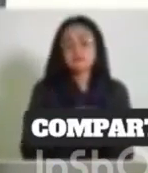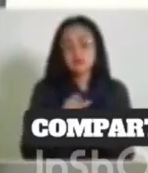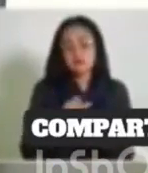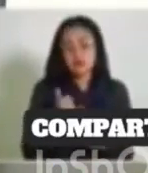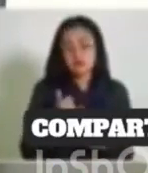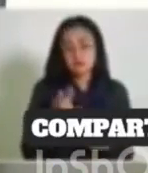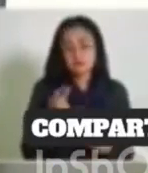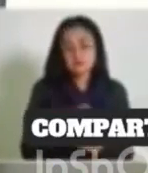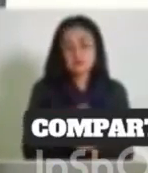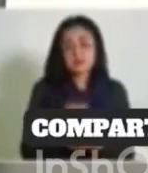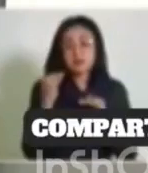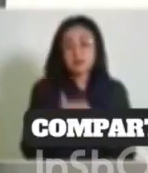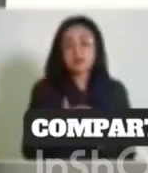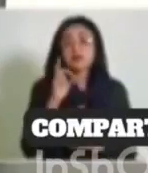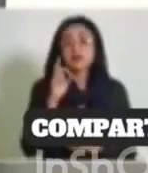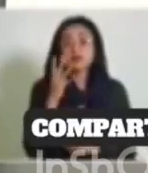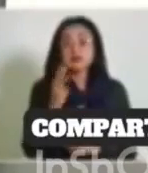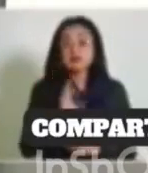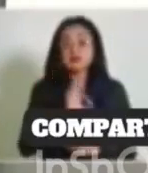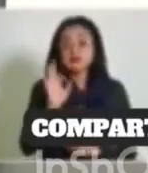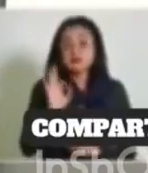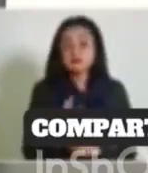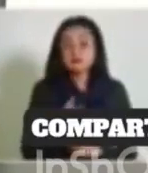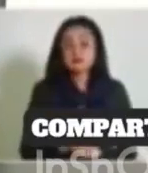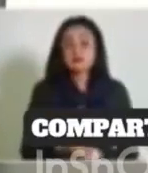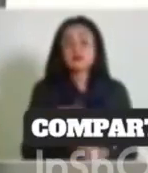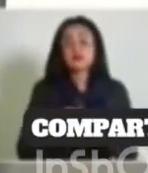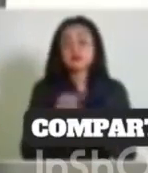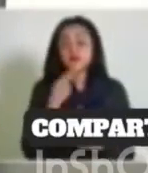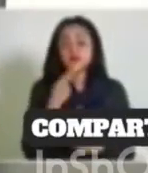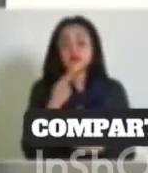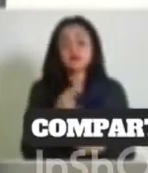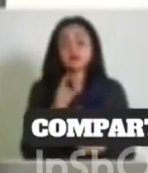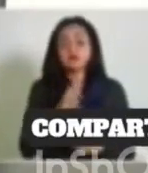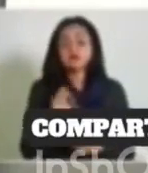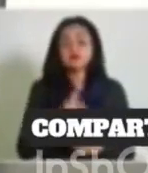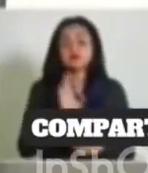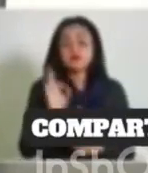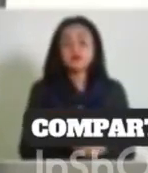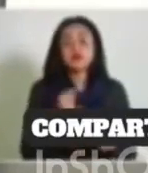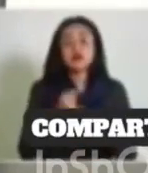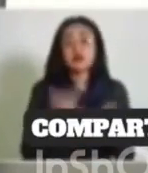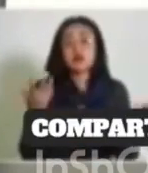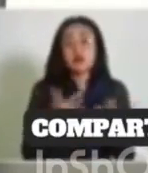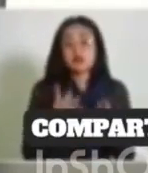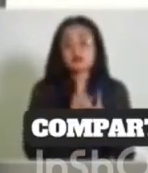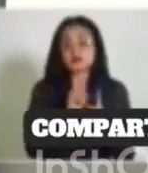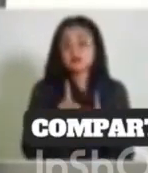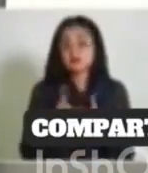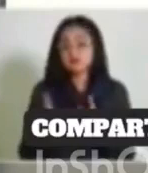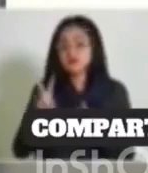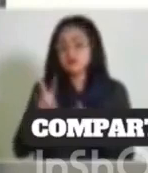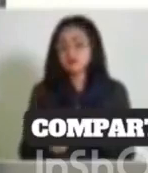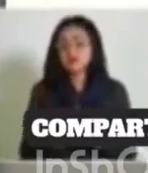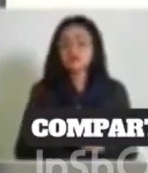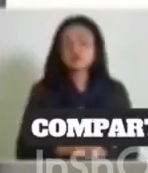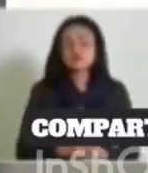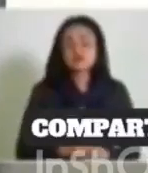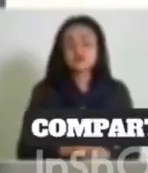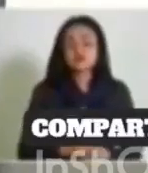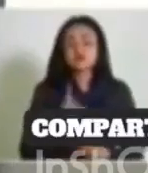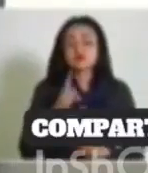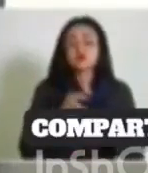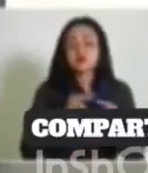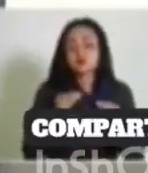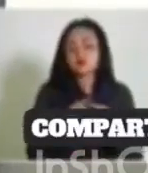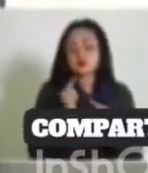excepción, el aforo permitido del 33% es en función de un 100% que garantiza la sana distancia, el metro y